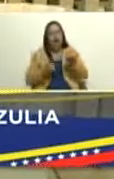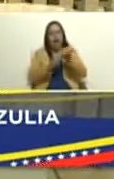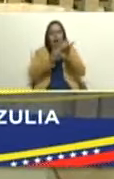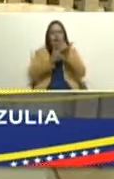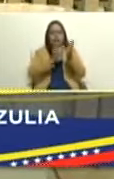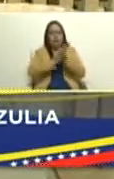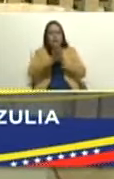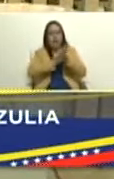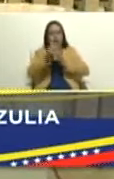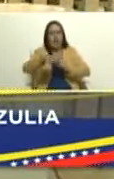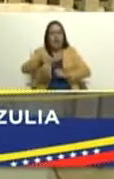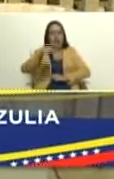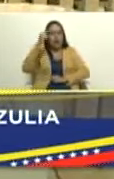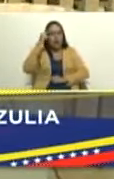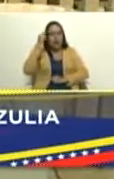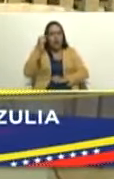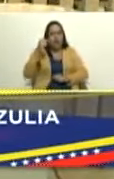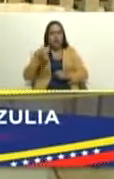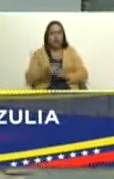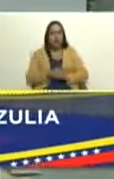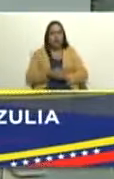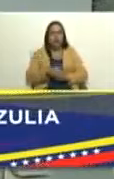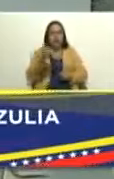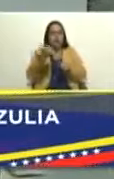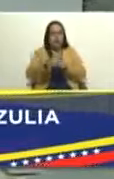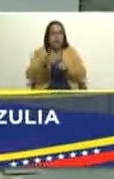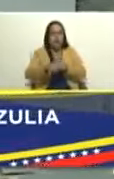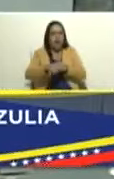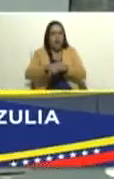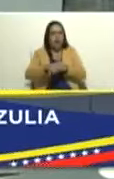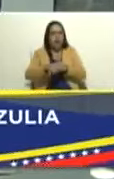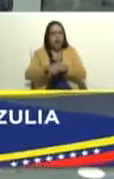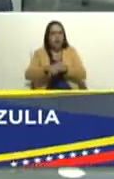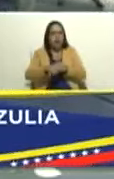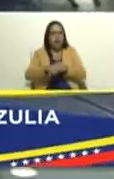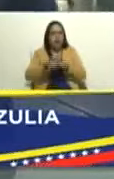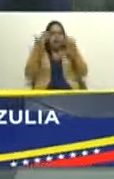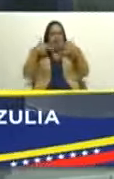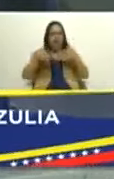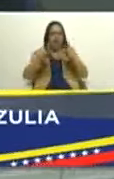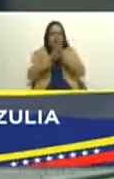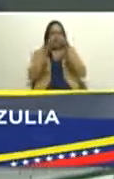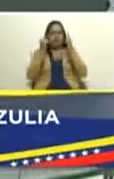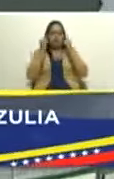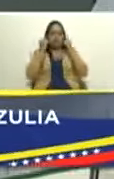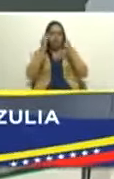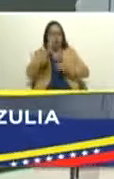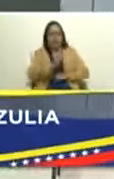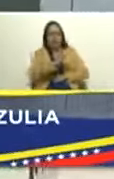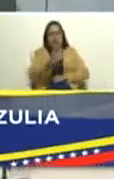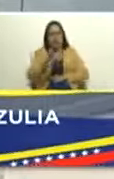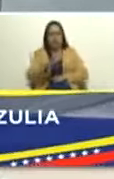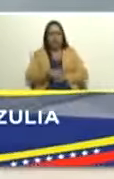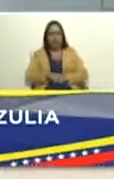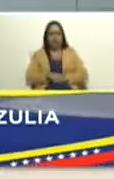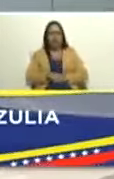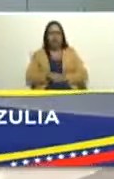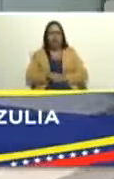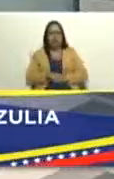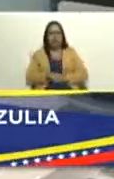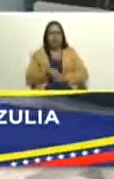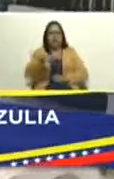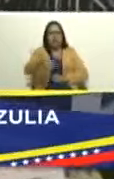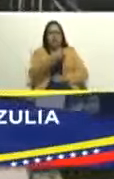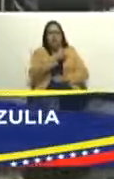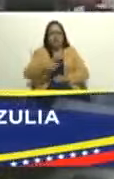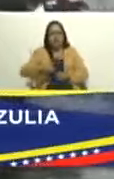acá, desde Maracaibo, presidente, la chinita lo bendice, y lo bendicen todas estas mujeres que nos acompañan hoy. Presidente, desde acá, desde